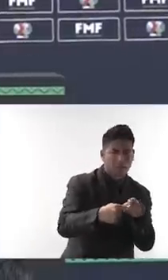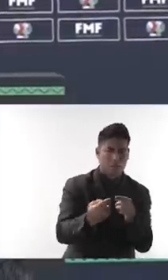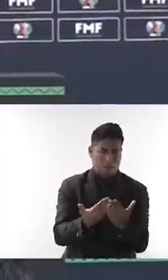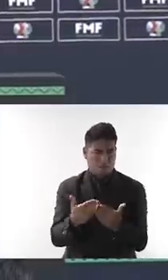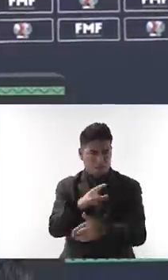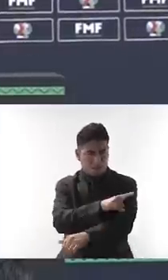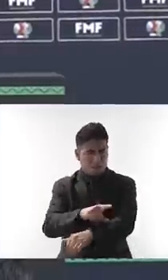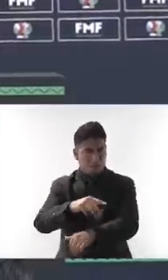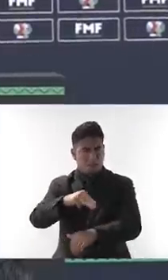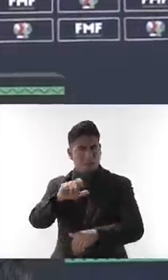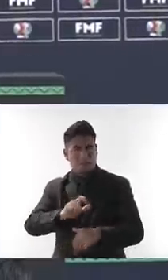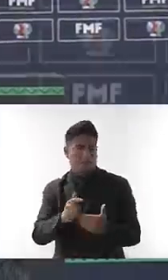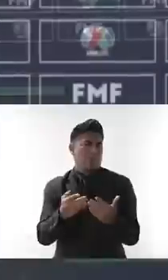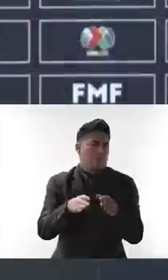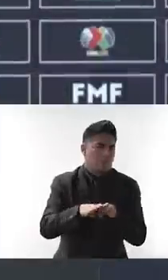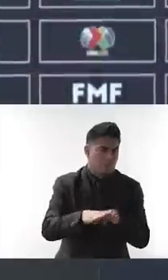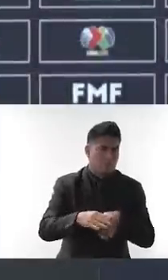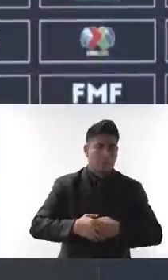Explico.